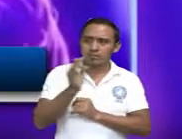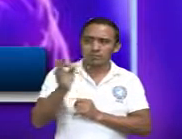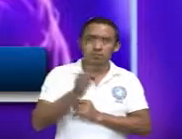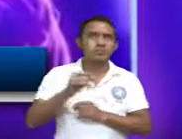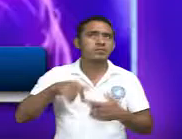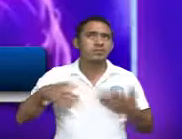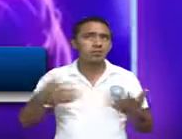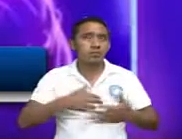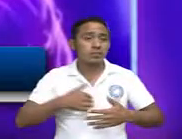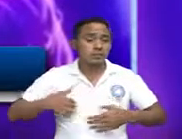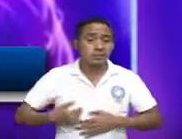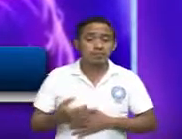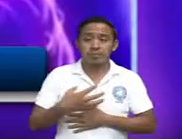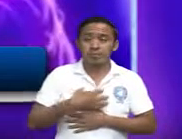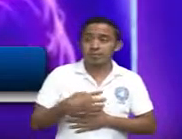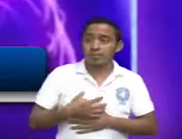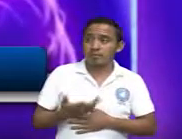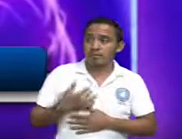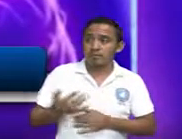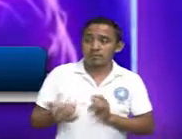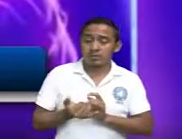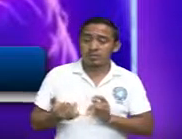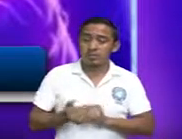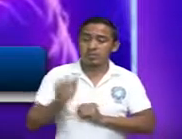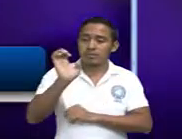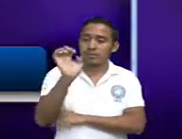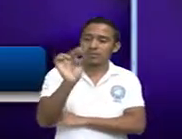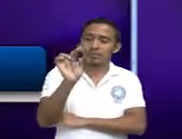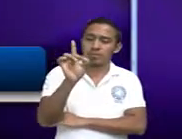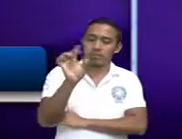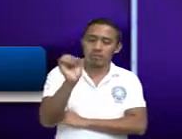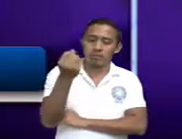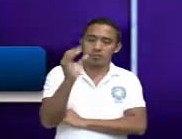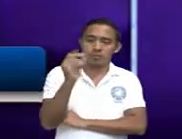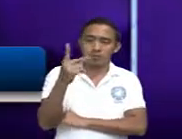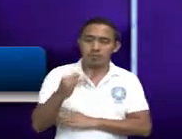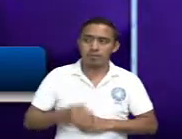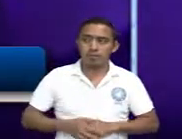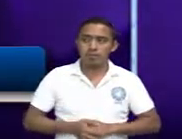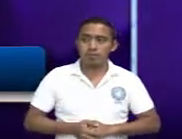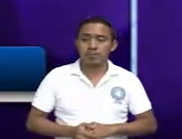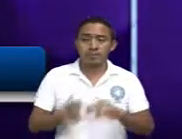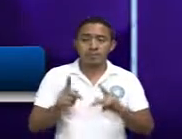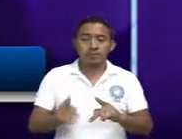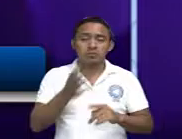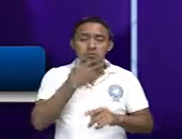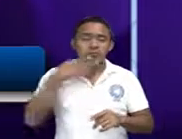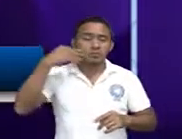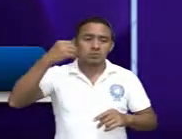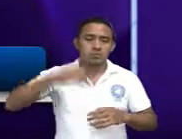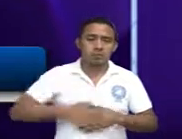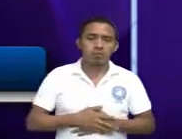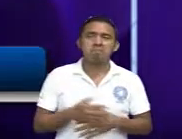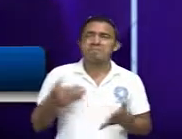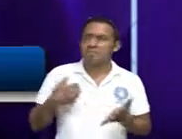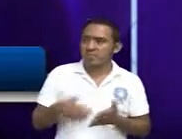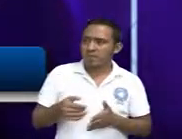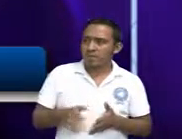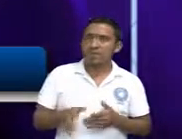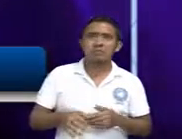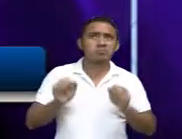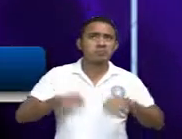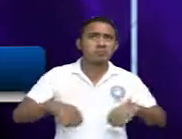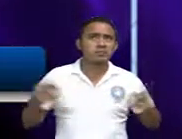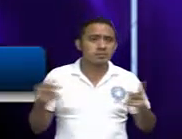Así es. Es parte de la endoscopía, como decíamos. Entonces, como decíamos, los pacientes jóvenes tienen mayor probabilidad